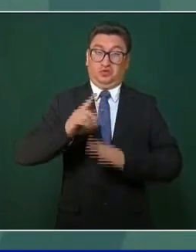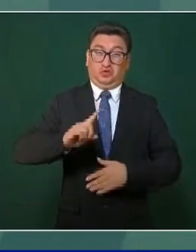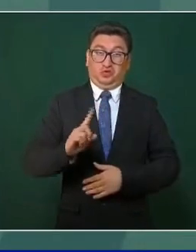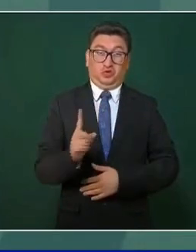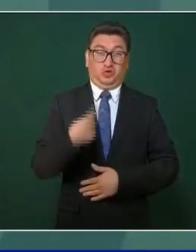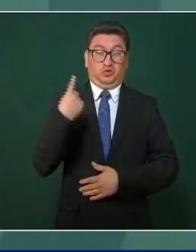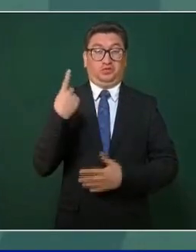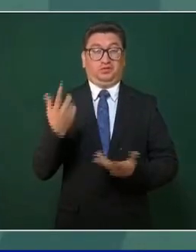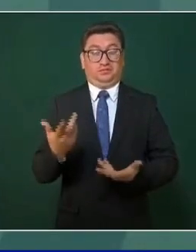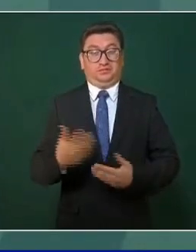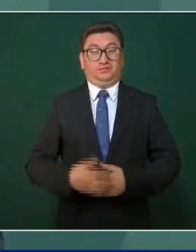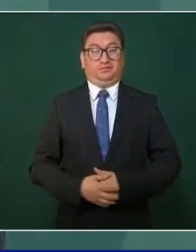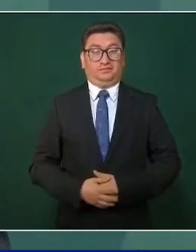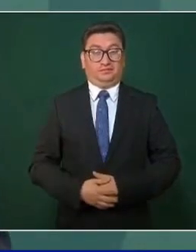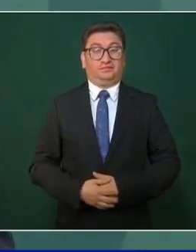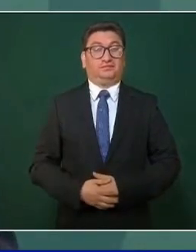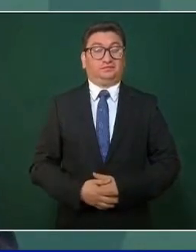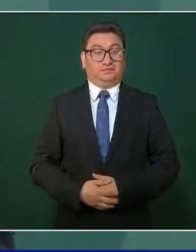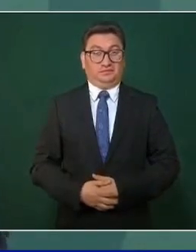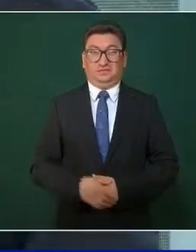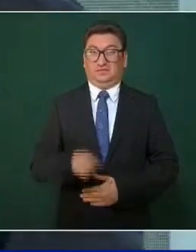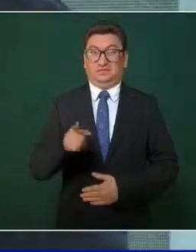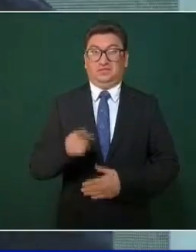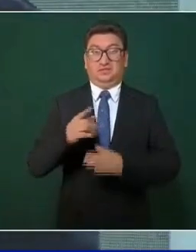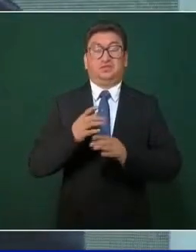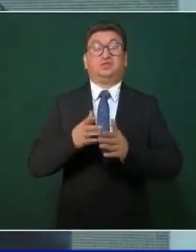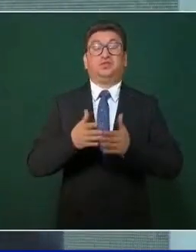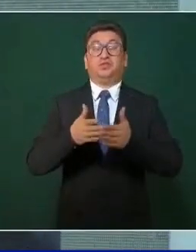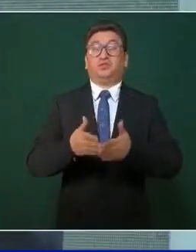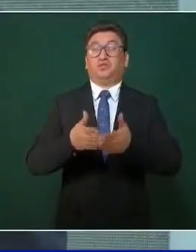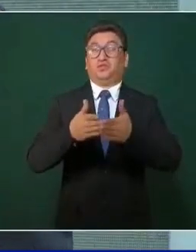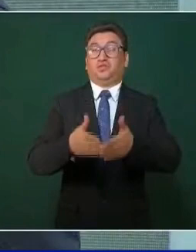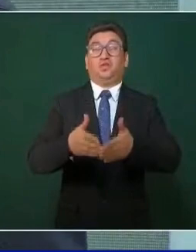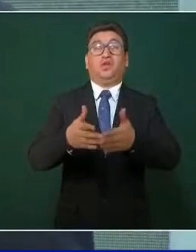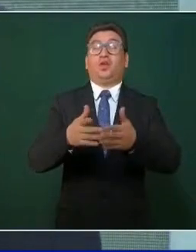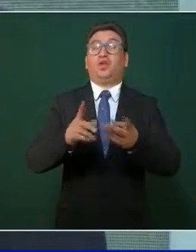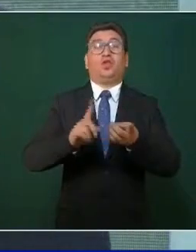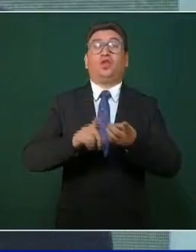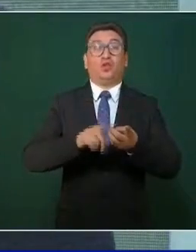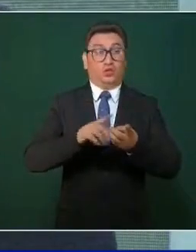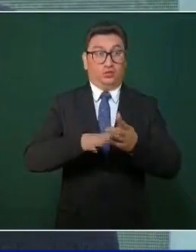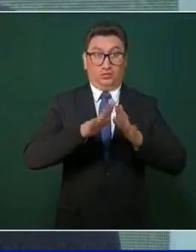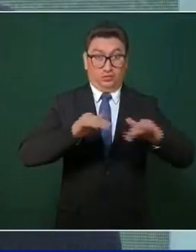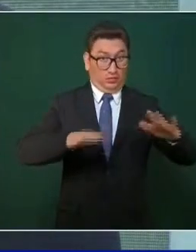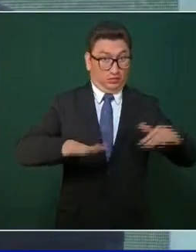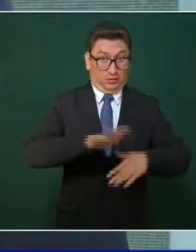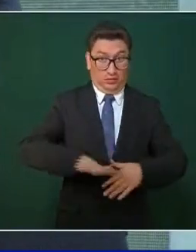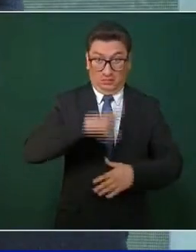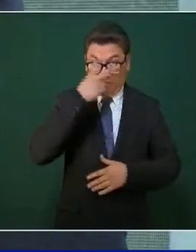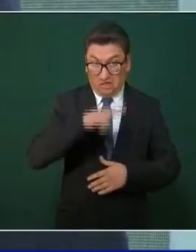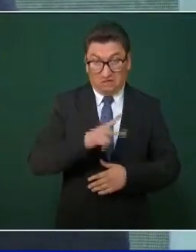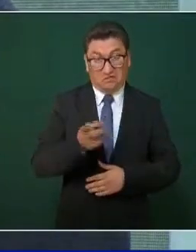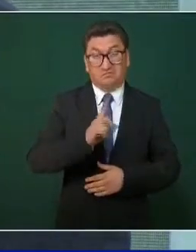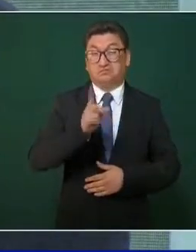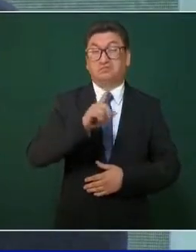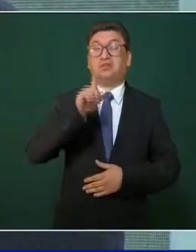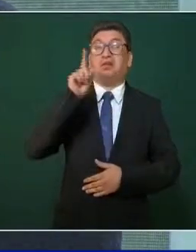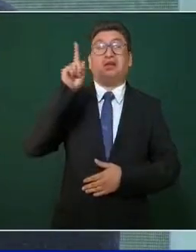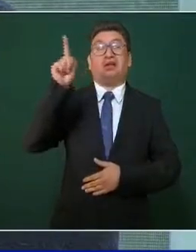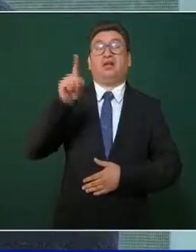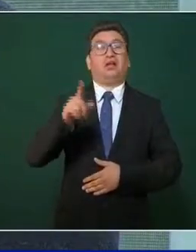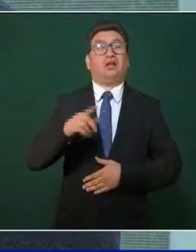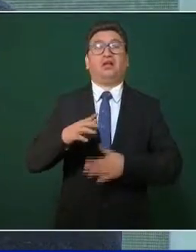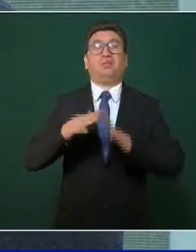yates que ni siquiera navegan en los mares de México, allá están en el Mar del Norte.